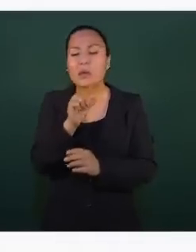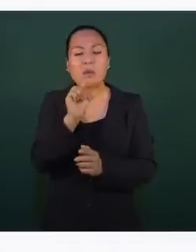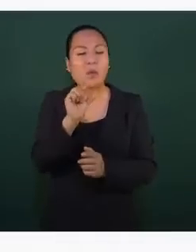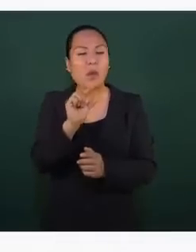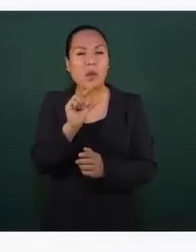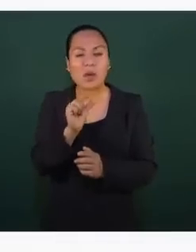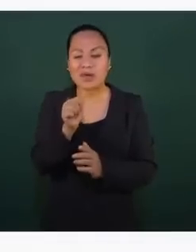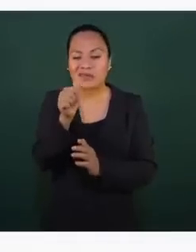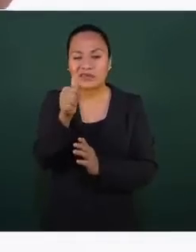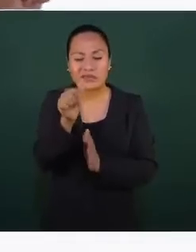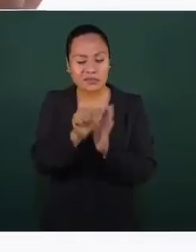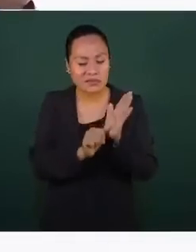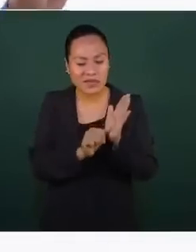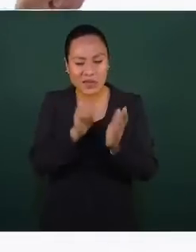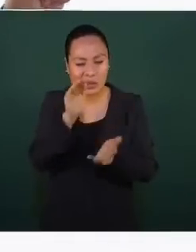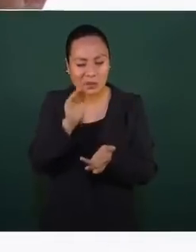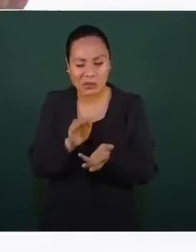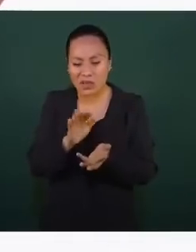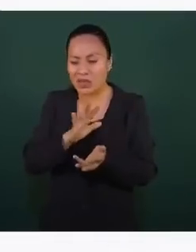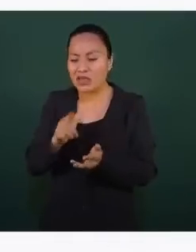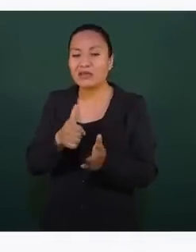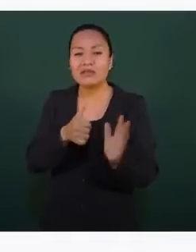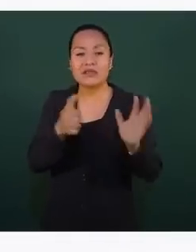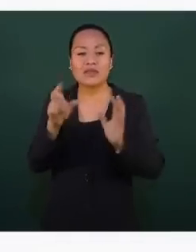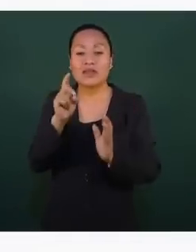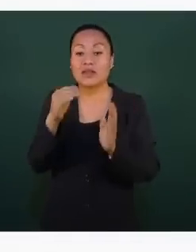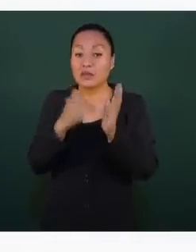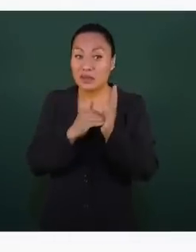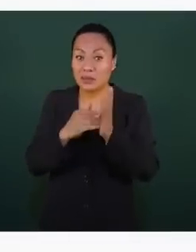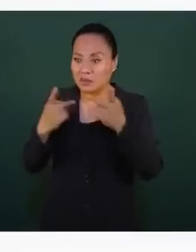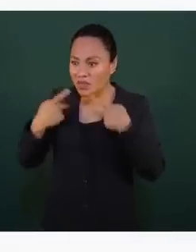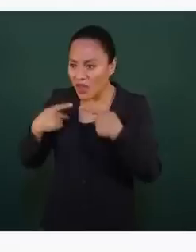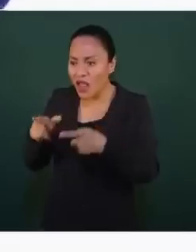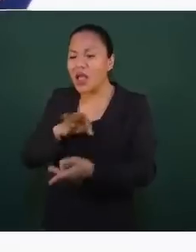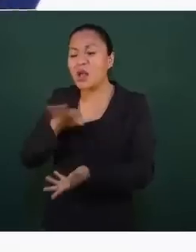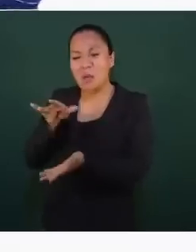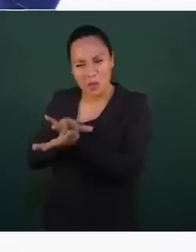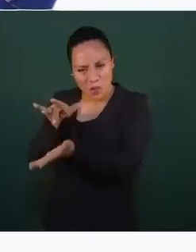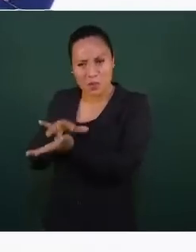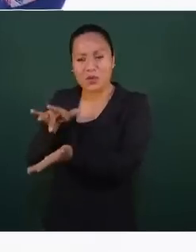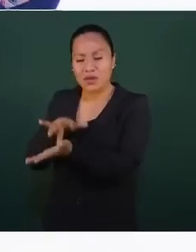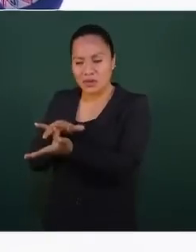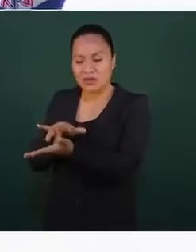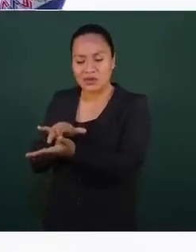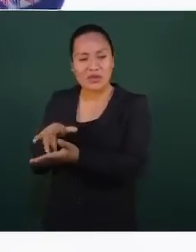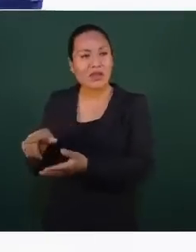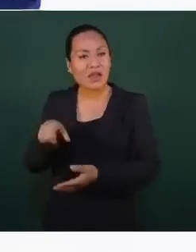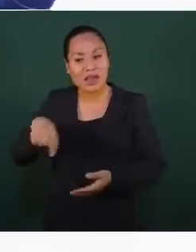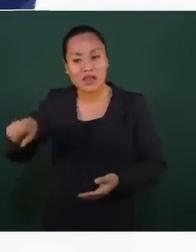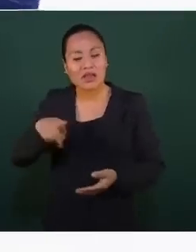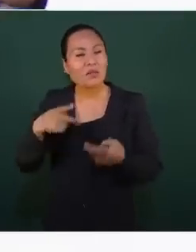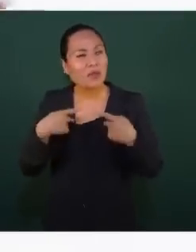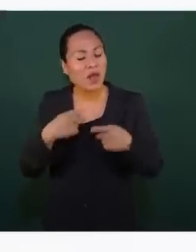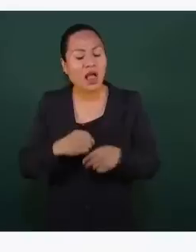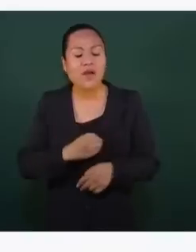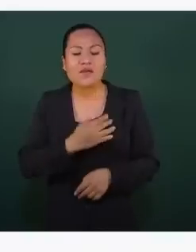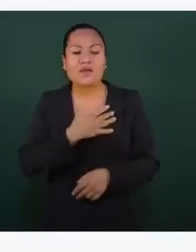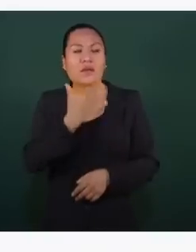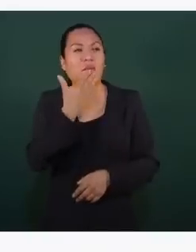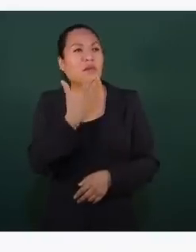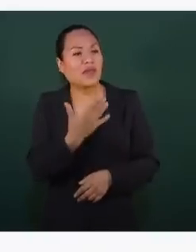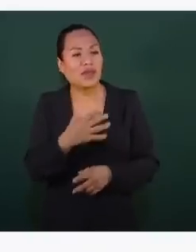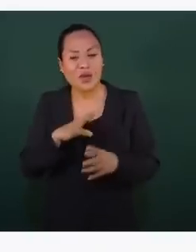a 330.000 personas que verían como una esperanza esta acción